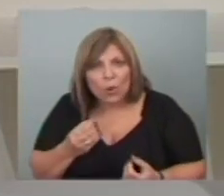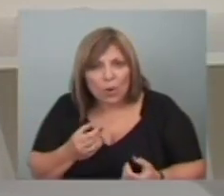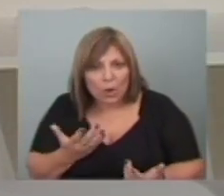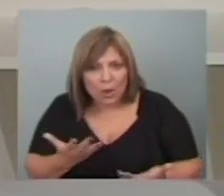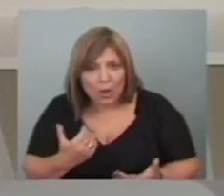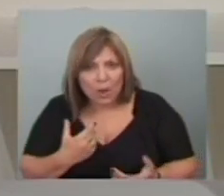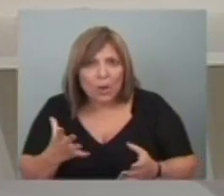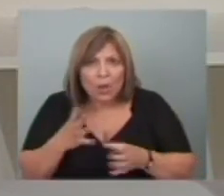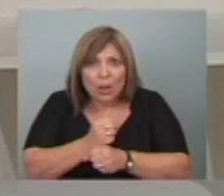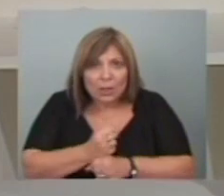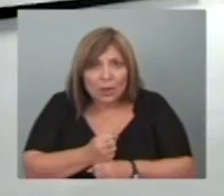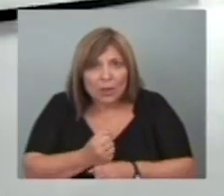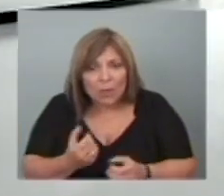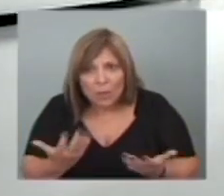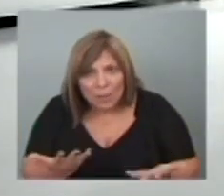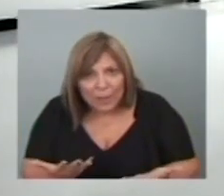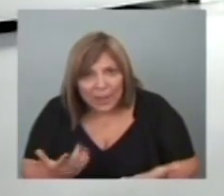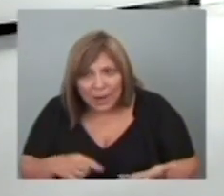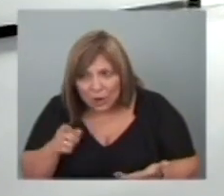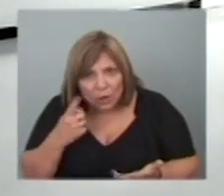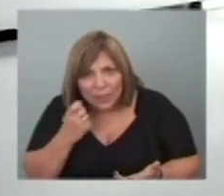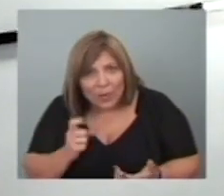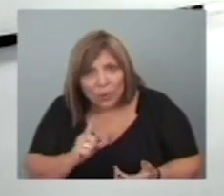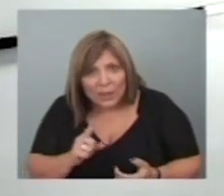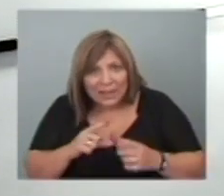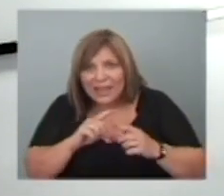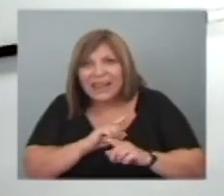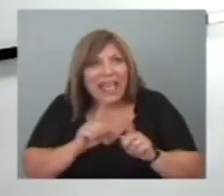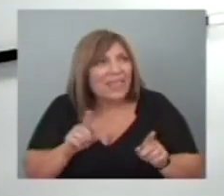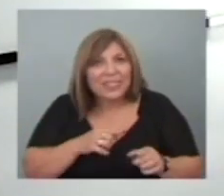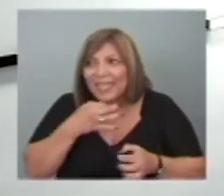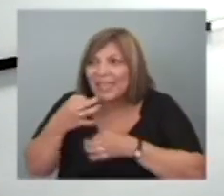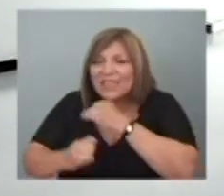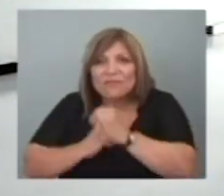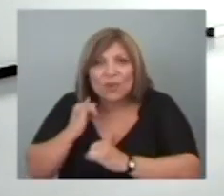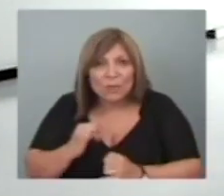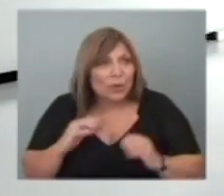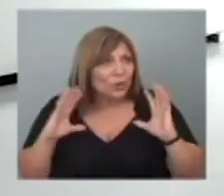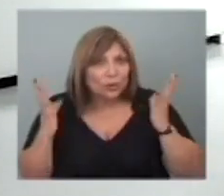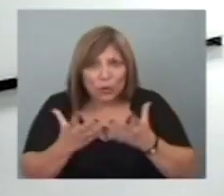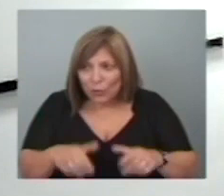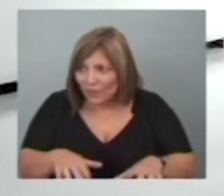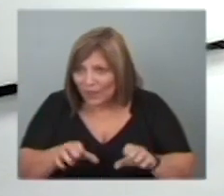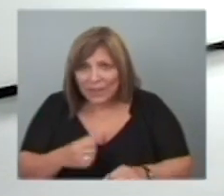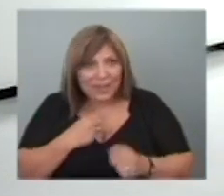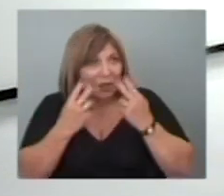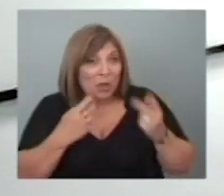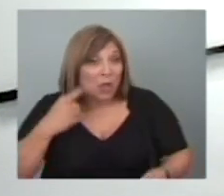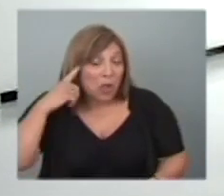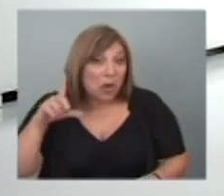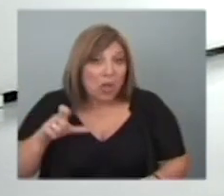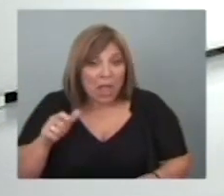Sí, en transporte público. Y nunca se dieron cuenta, y nadie lo dijo, porque todo el mundo que estamos acá lo vemos como